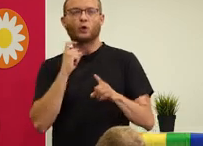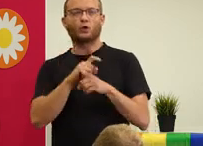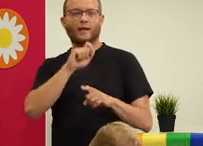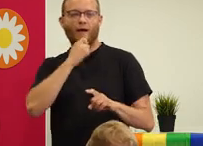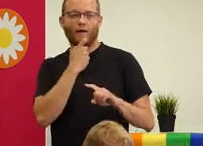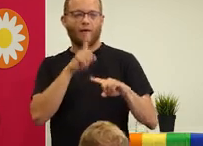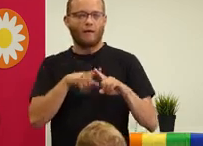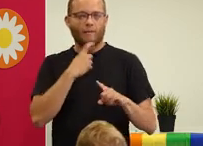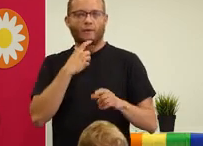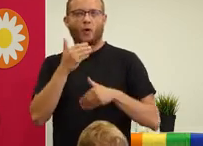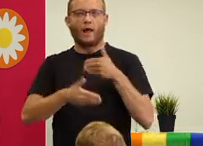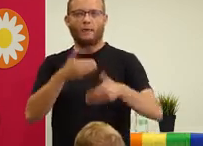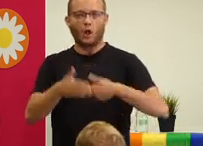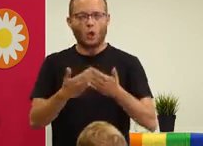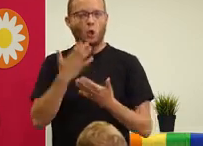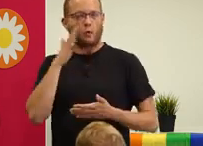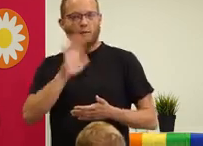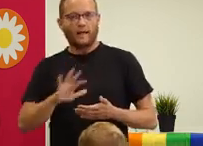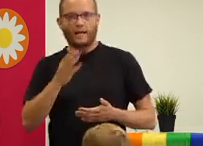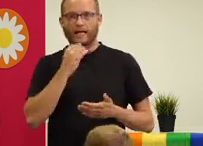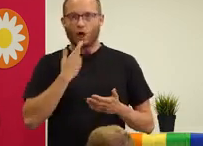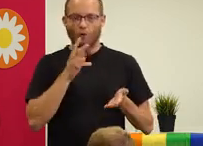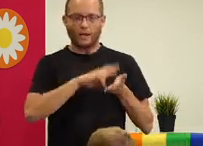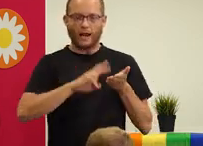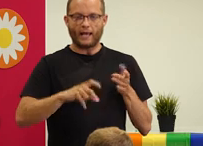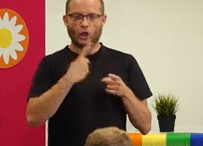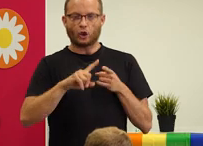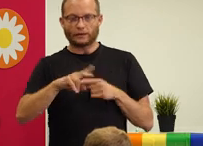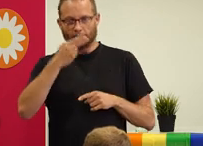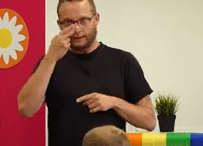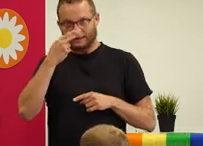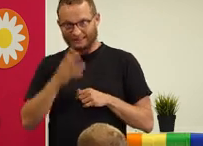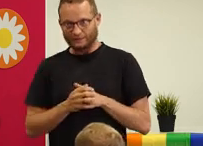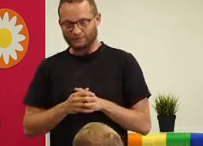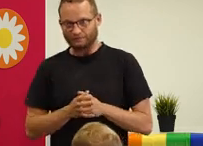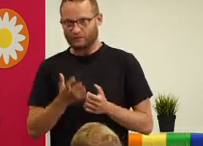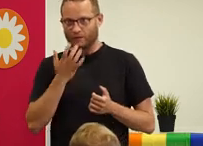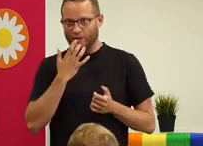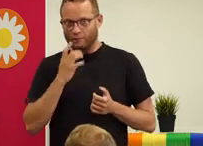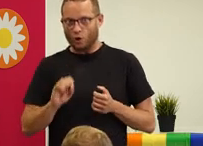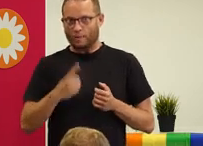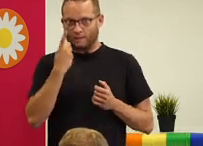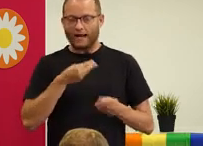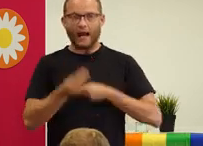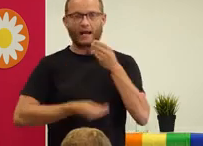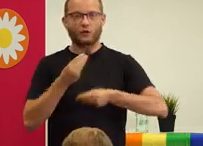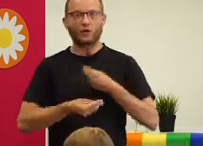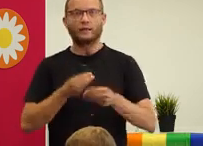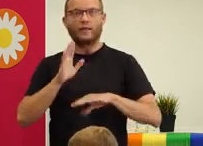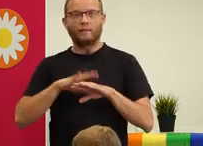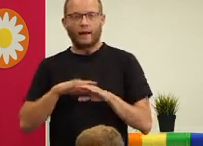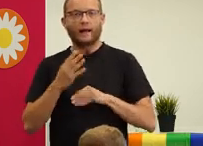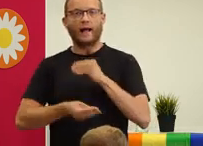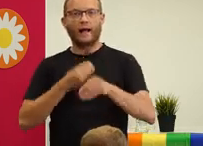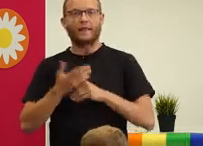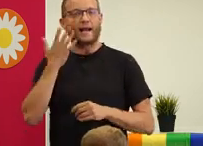empezó ese lavado de cara de imagen de Israel. Y os voy a leer algunas cosas que son interesantes, porque las primeras acciones que se hicieron para limpiar